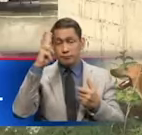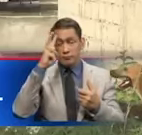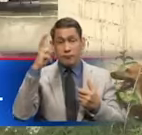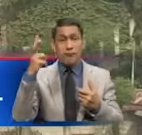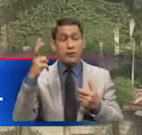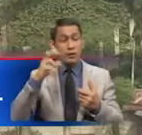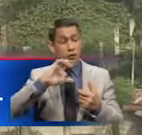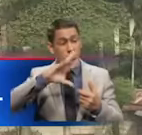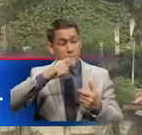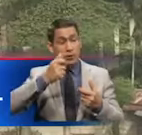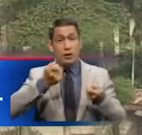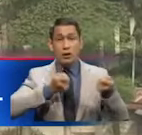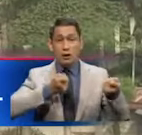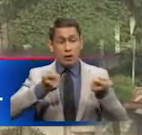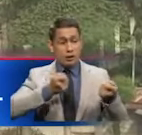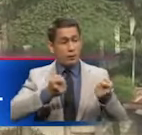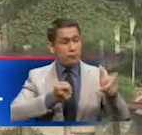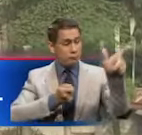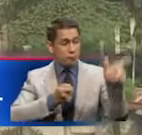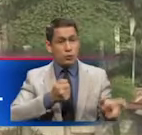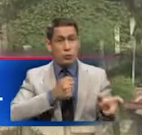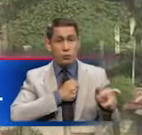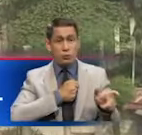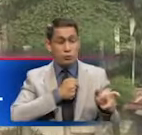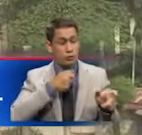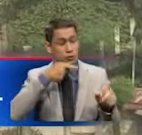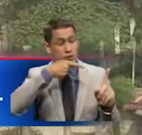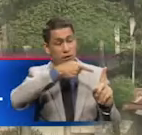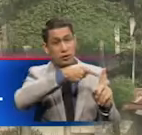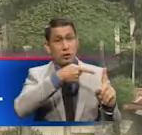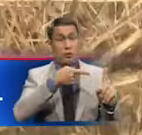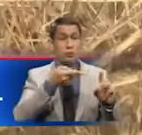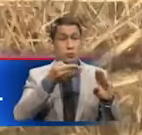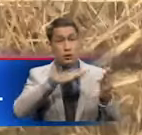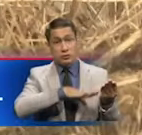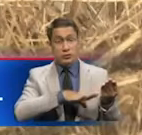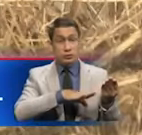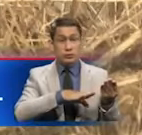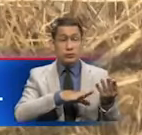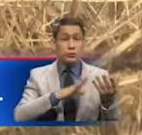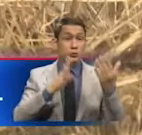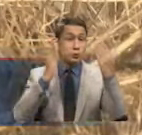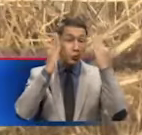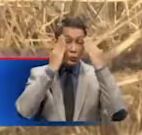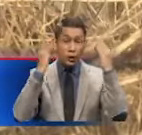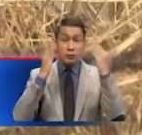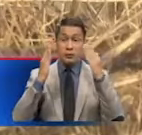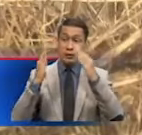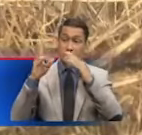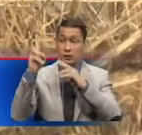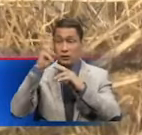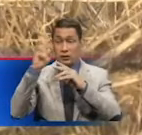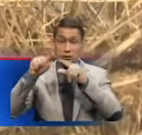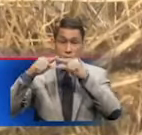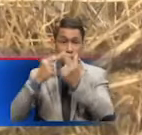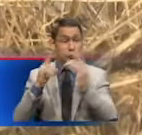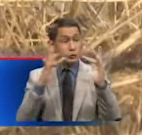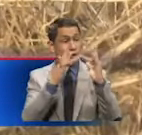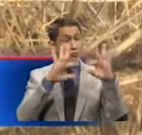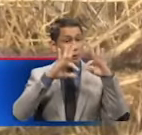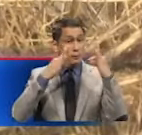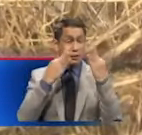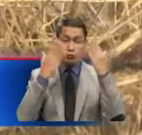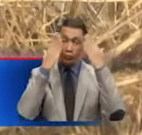el carro de la víctima. No se conoce si hubo comunicación entre los secuestradores y la familia del occiso. ¿Los moradores qué